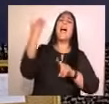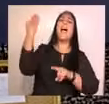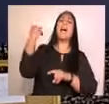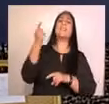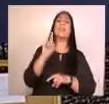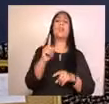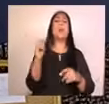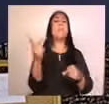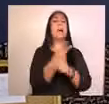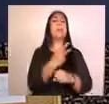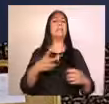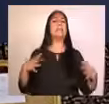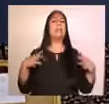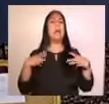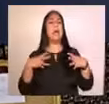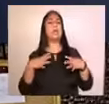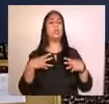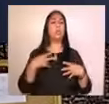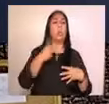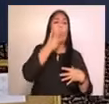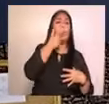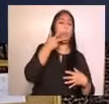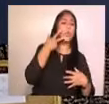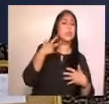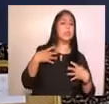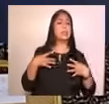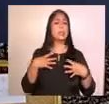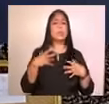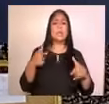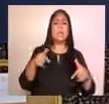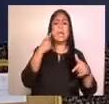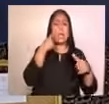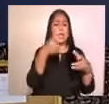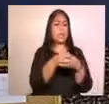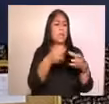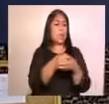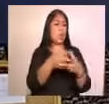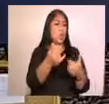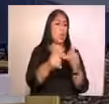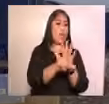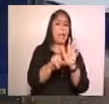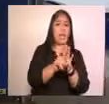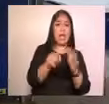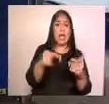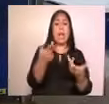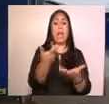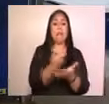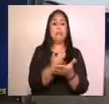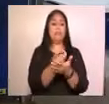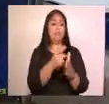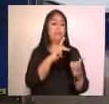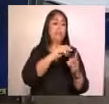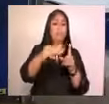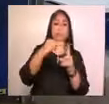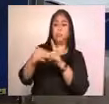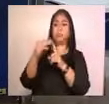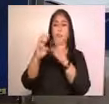vacacional y a la vez en el comando de operaciones de estructuras criminales dedicadas al sicariato y la extorsión.